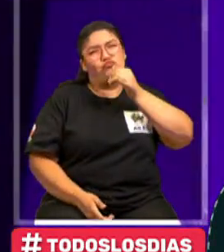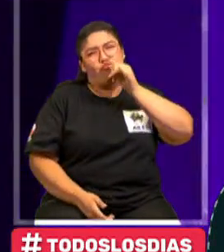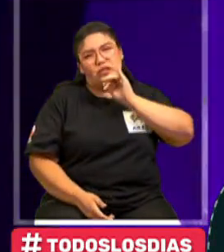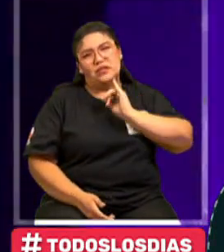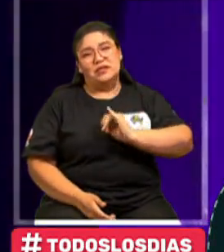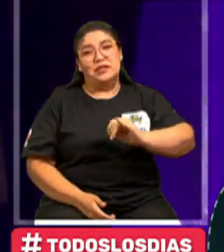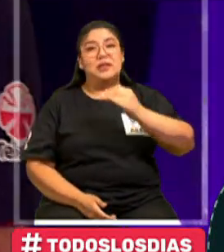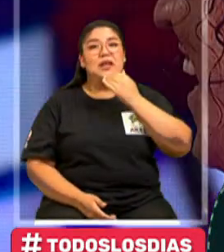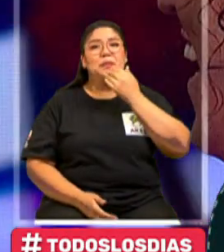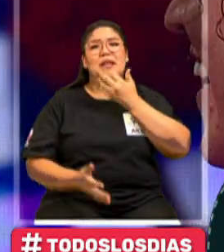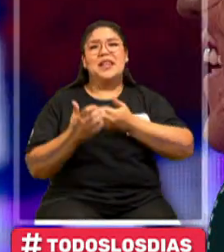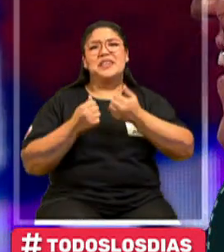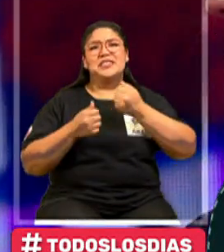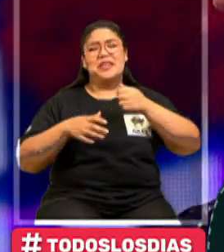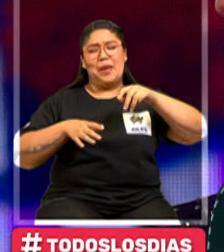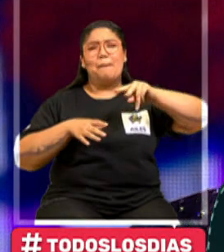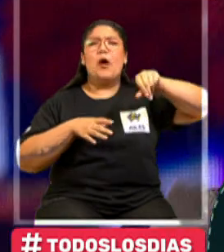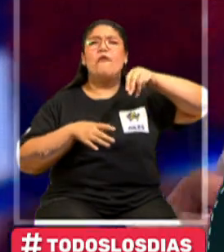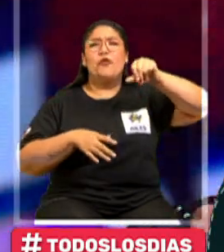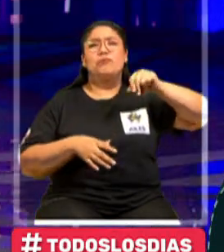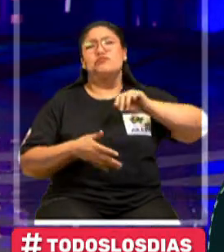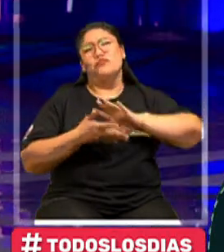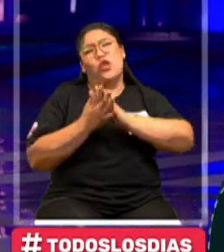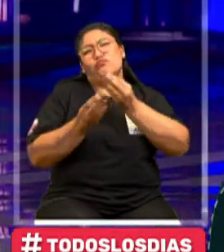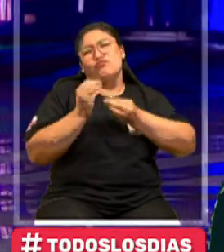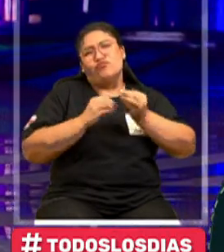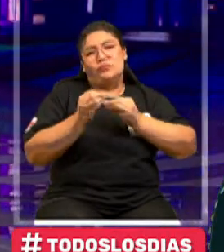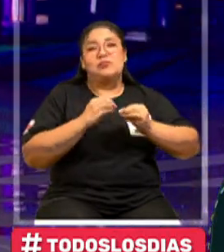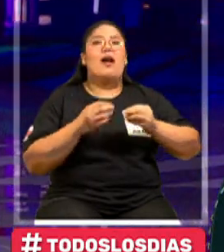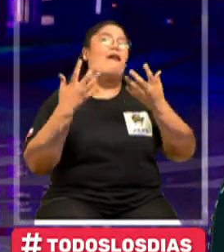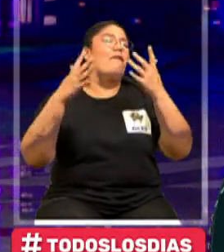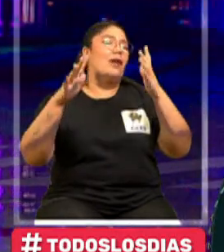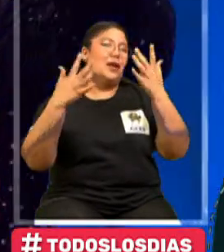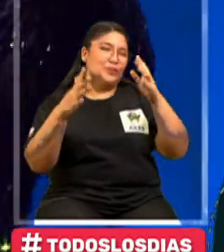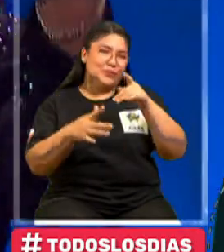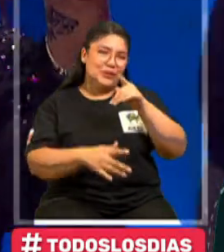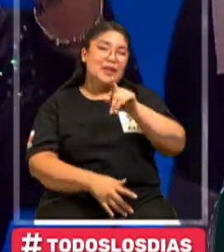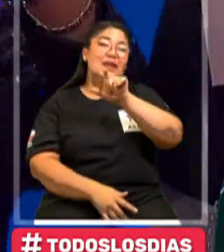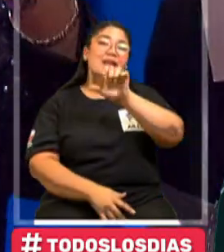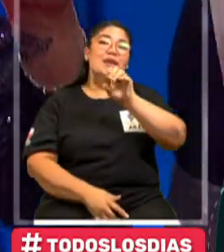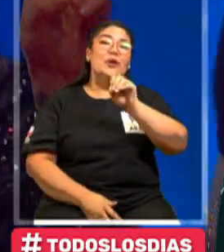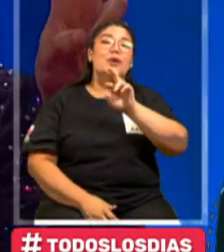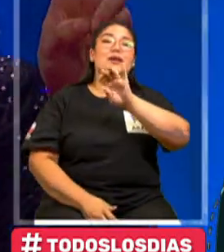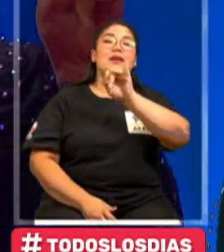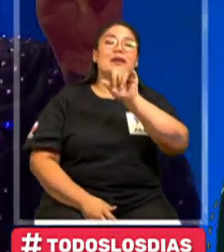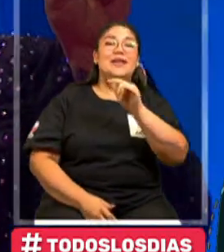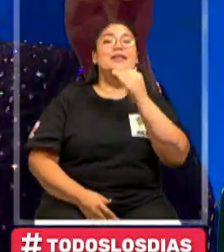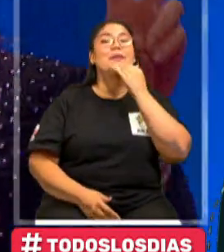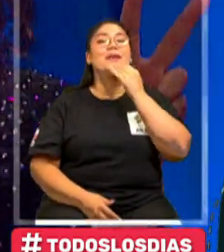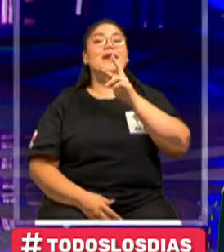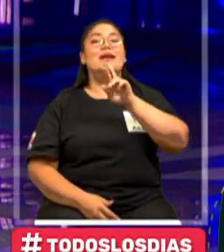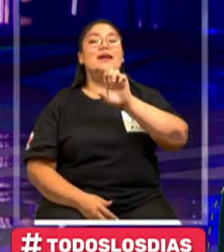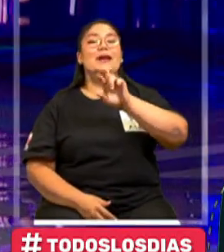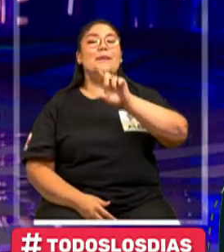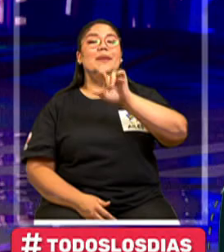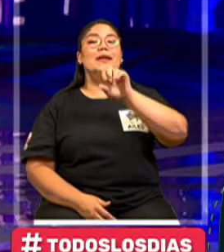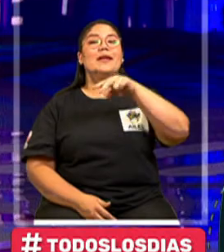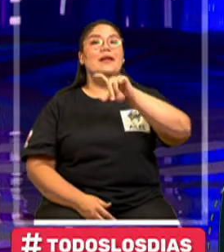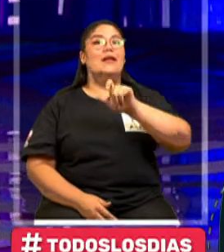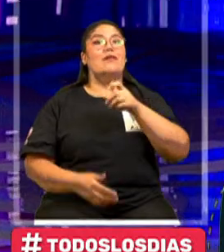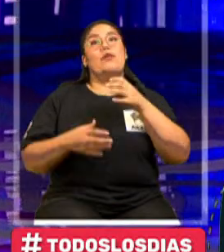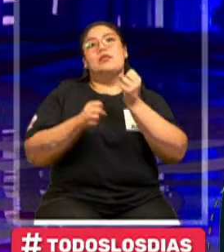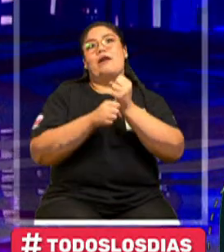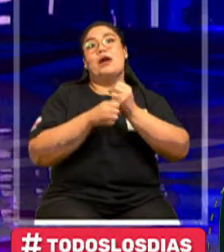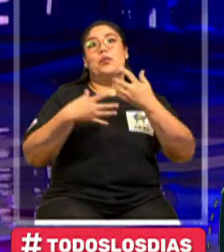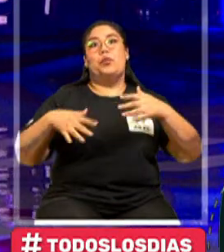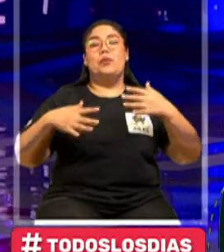Y también leche de tarro. De todo un poquito. Gran trabajo. Fuerte el aplauso para el team Leo Rey, para José Luis Repe, y el Repe. Tremendo trabajo. Vamos a escuchar a